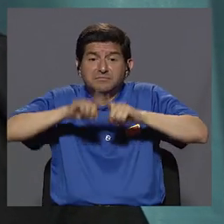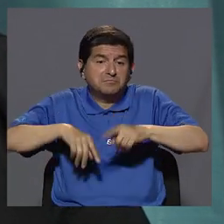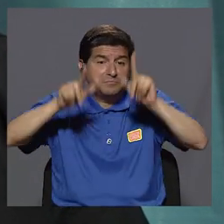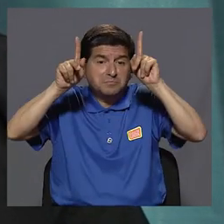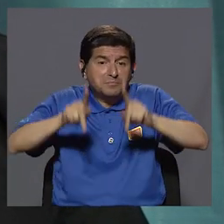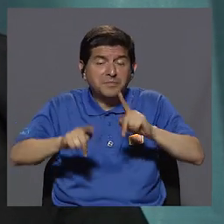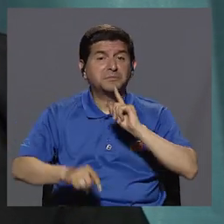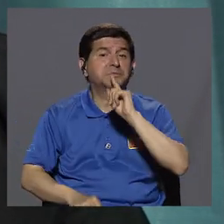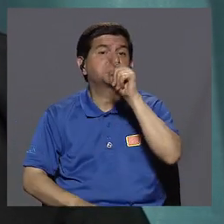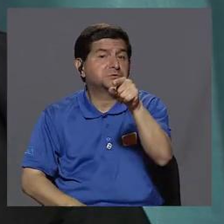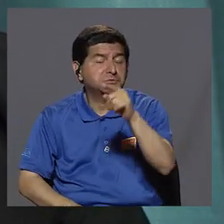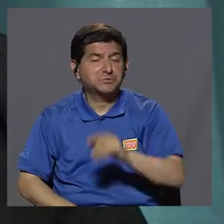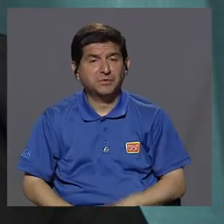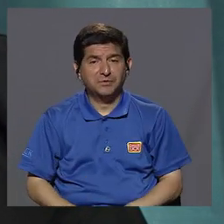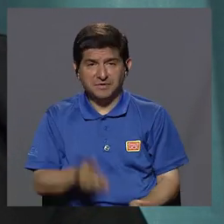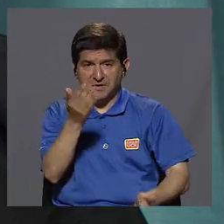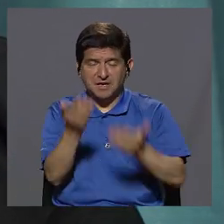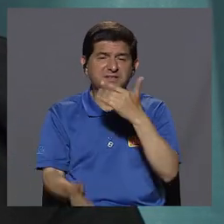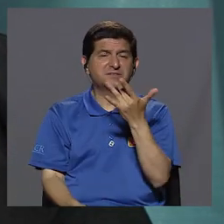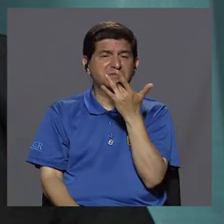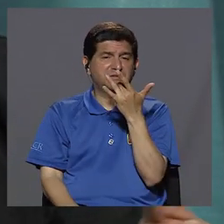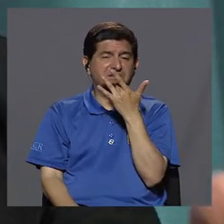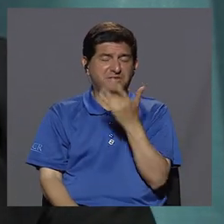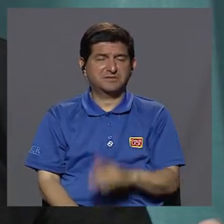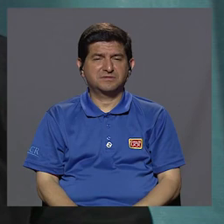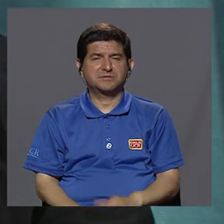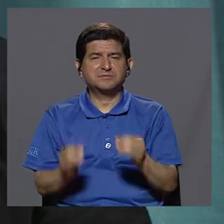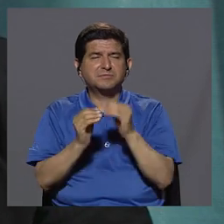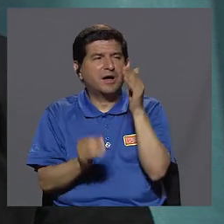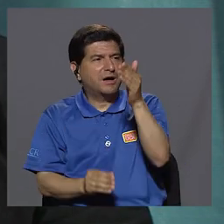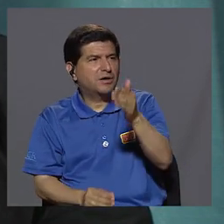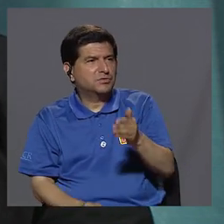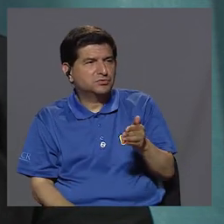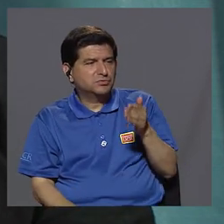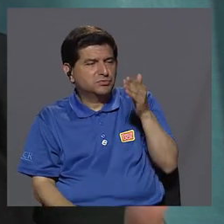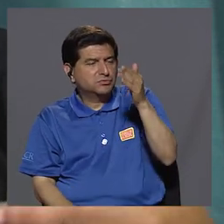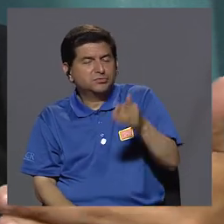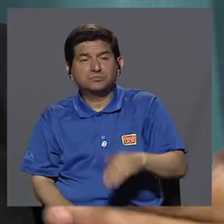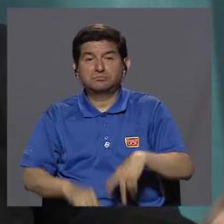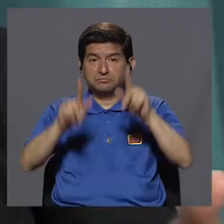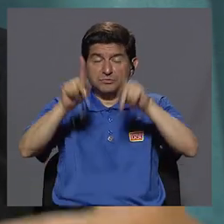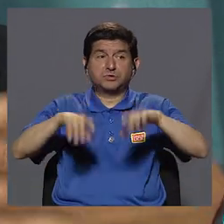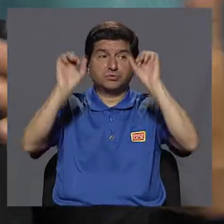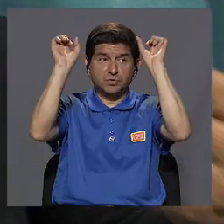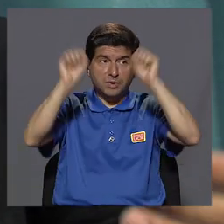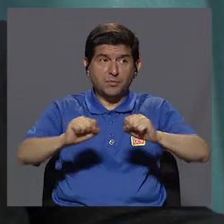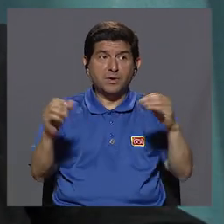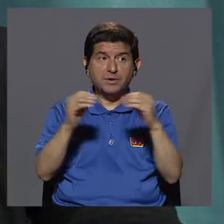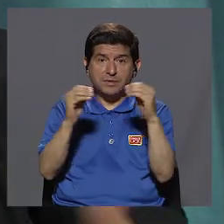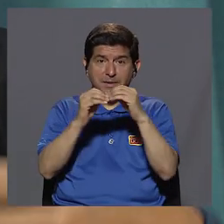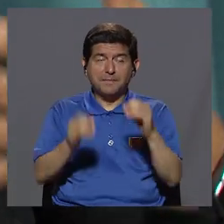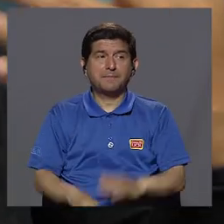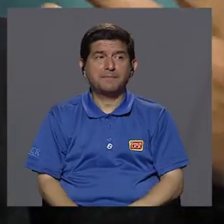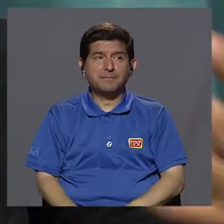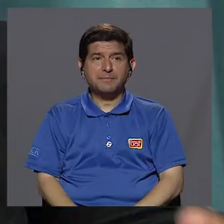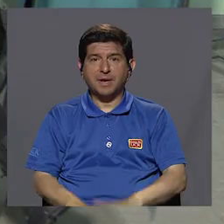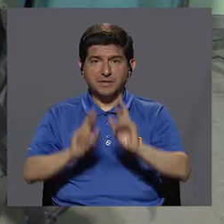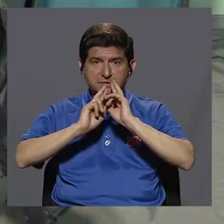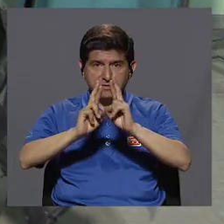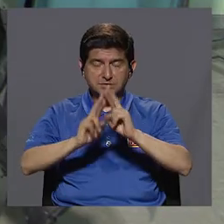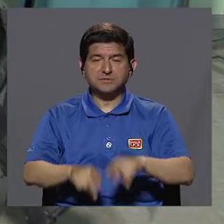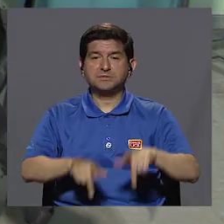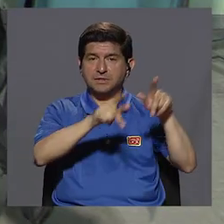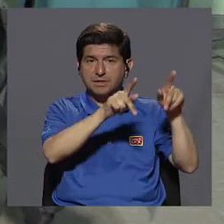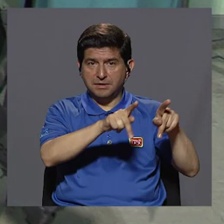el paciente nos dice eventualmente preferimos llevarlo más despacio para que para poder lograr un mayor rendimiento y que la prueba